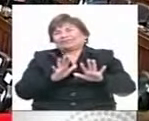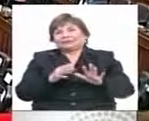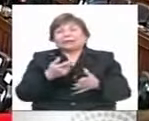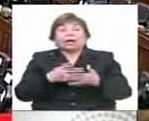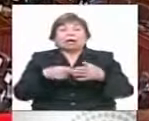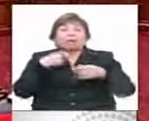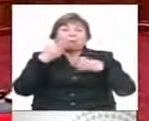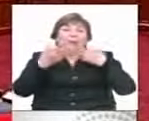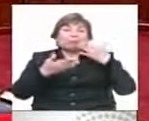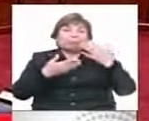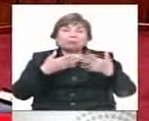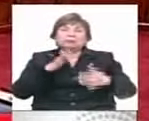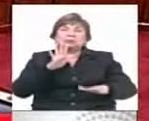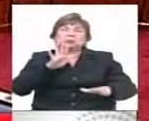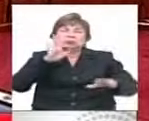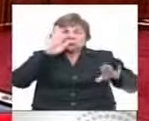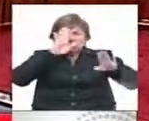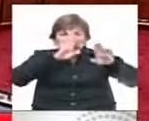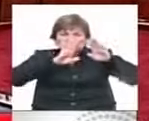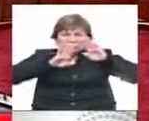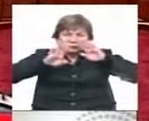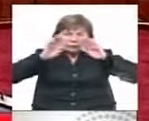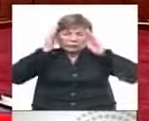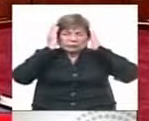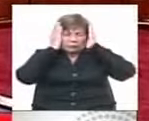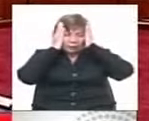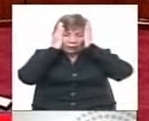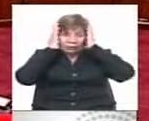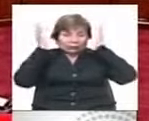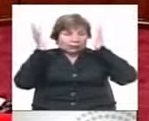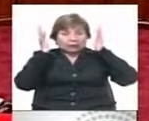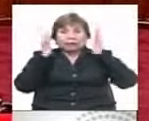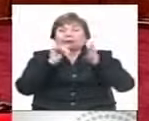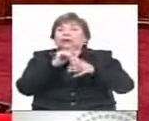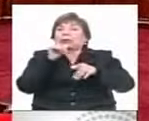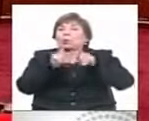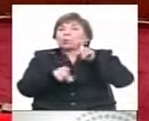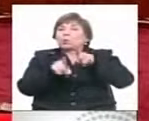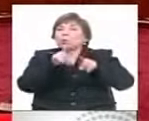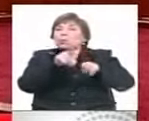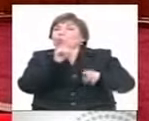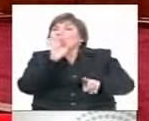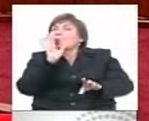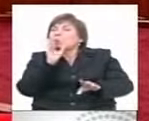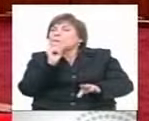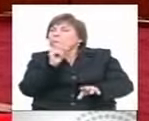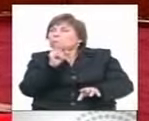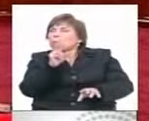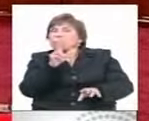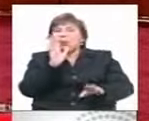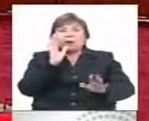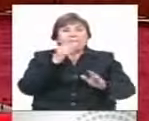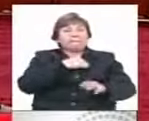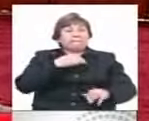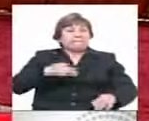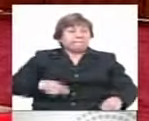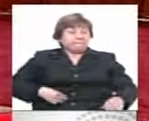expresado sus preocupaciones por la presencia de algunos ministros, ¿no?